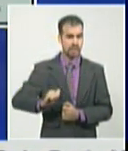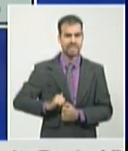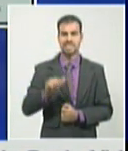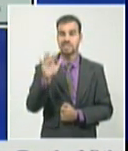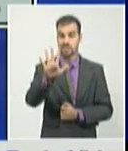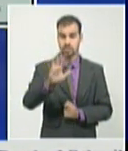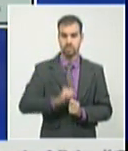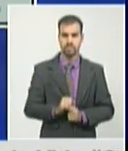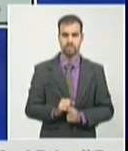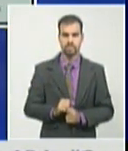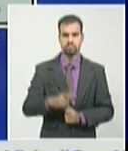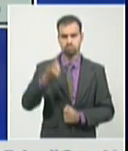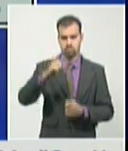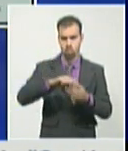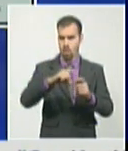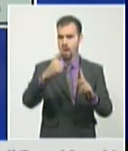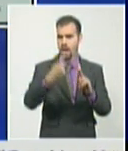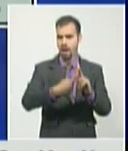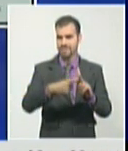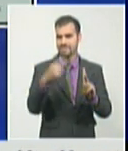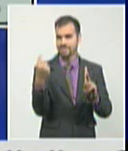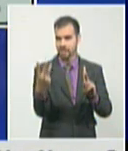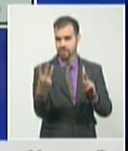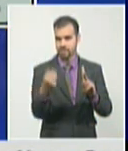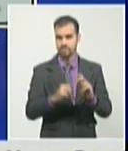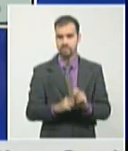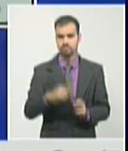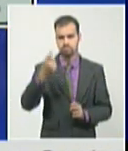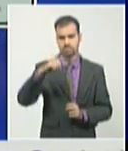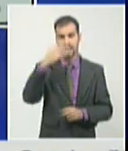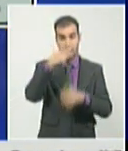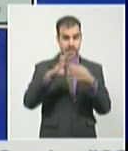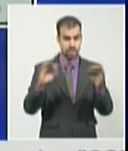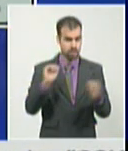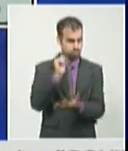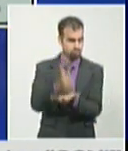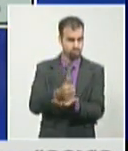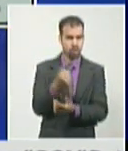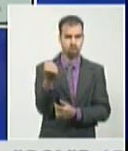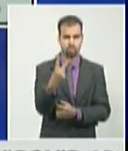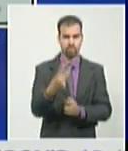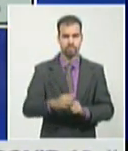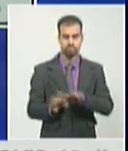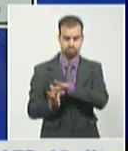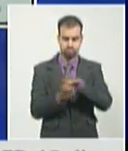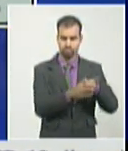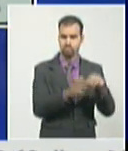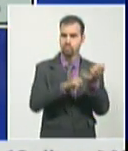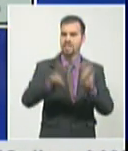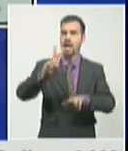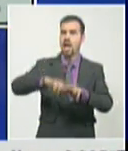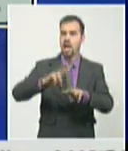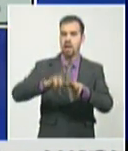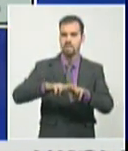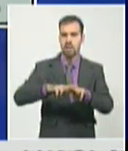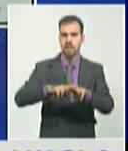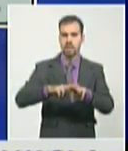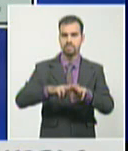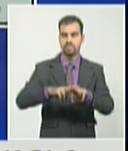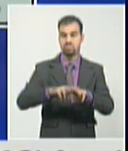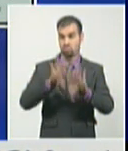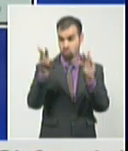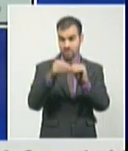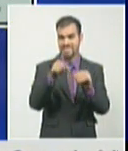guanajay 3 y de artemisa 2 la habana 172 personas se